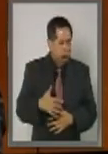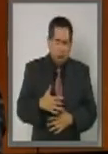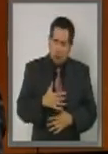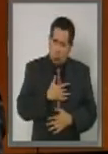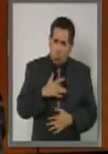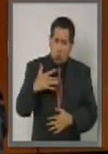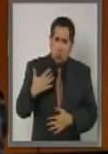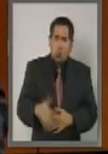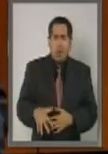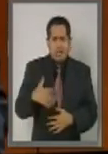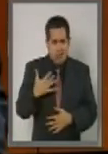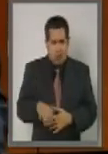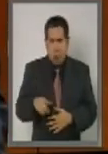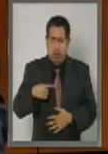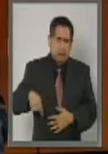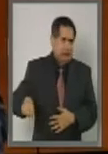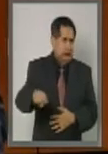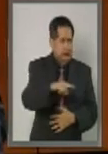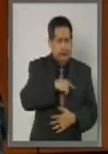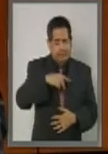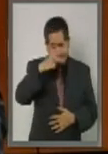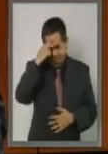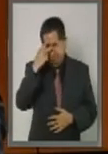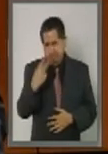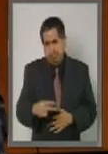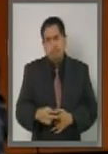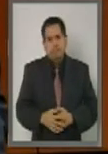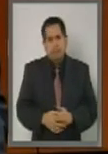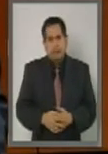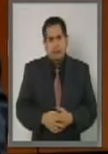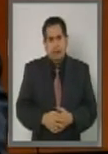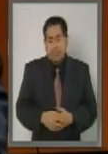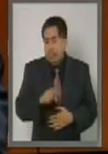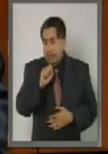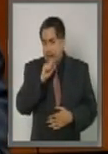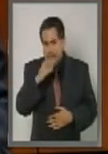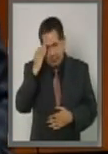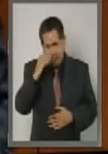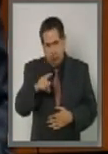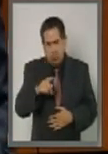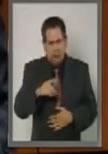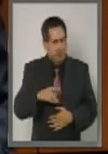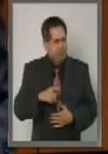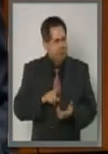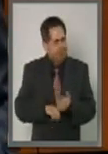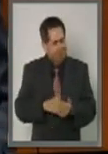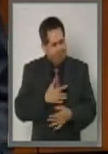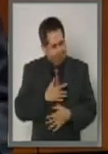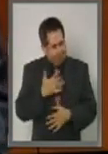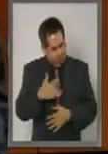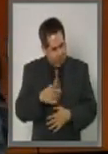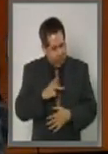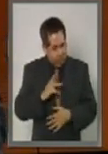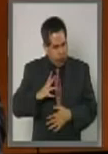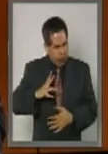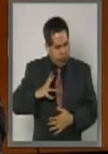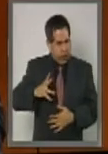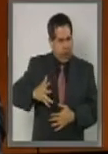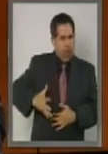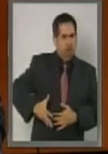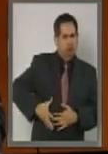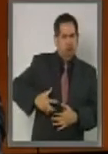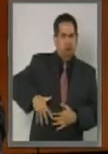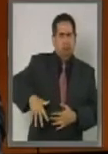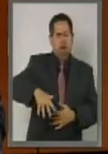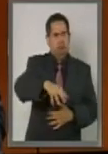doloroso para todos los mexicanos. Un momento también de orgullo nacional, en el que la ciudadanía se